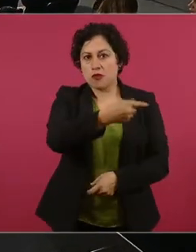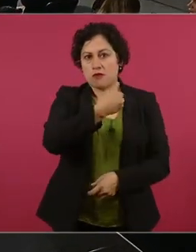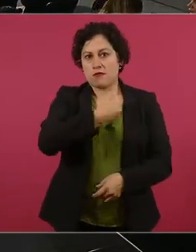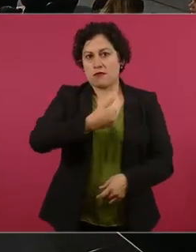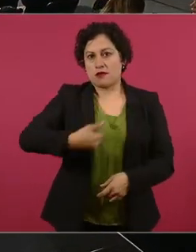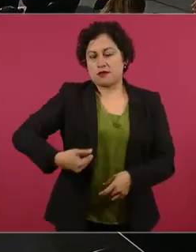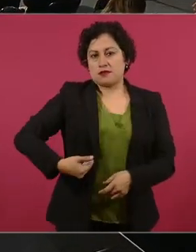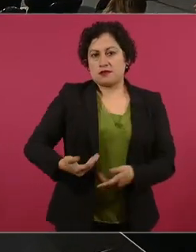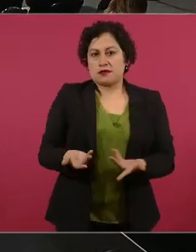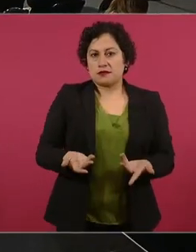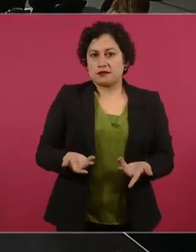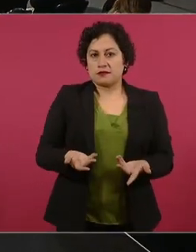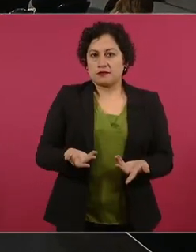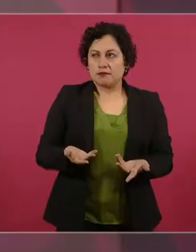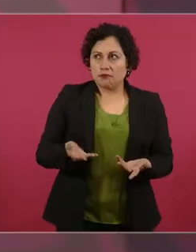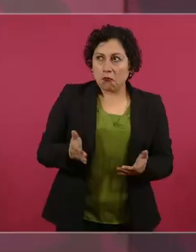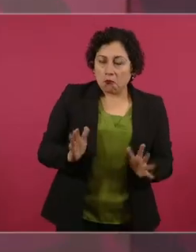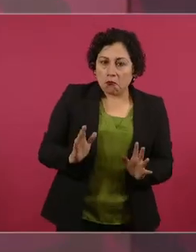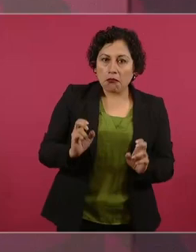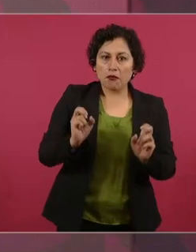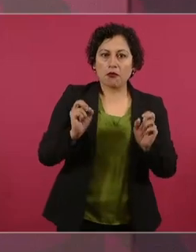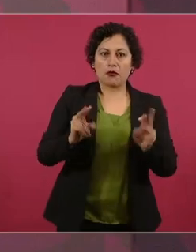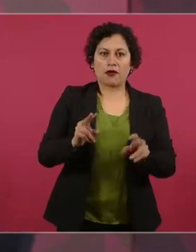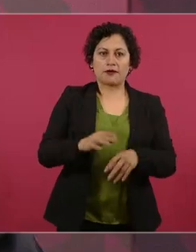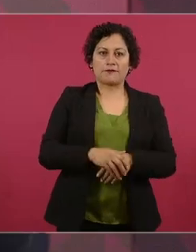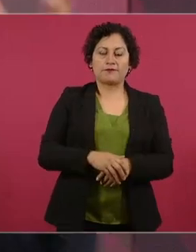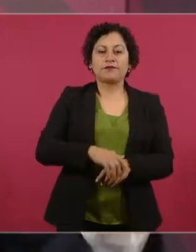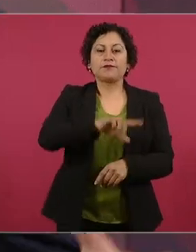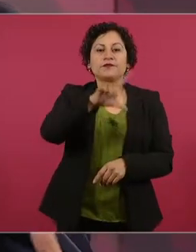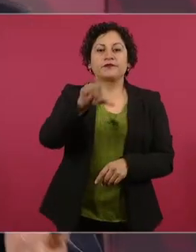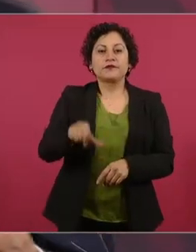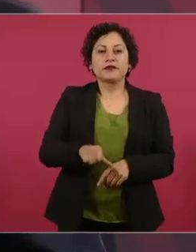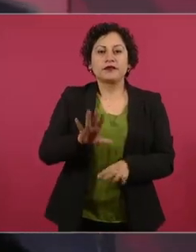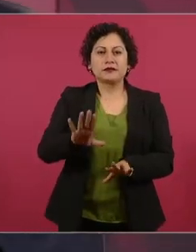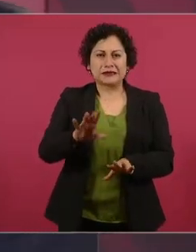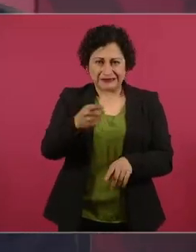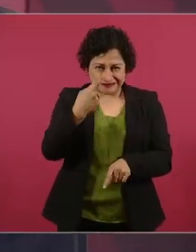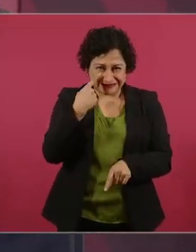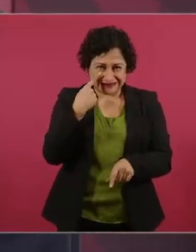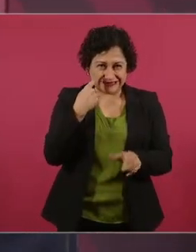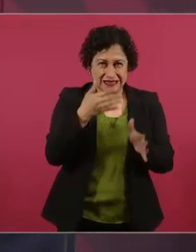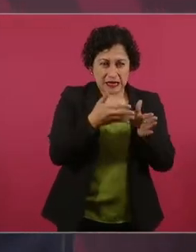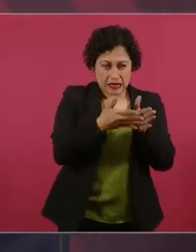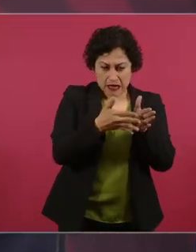Y el juez, pero todo armado,